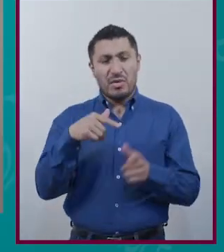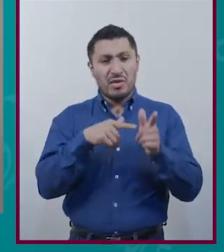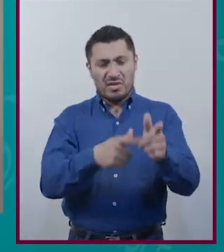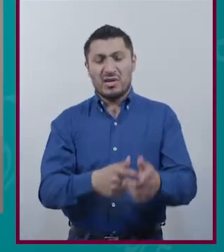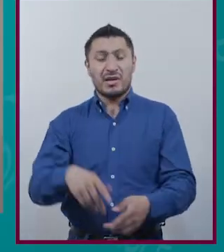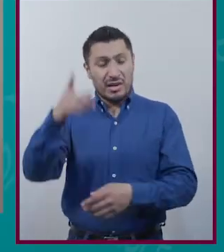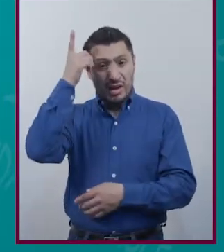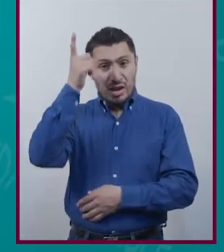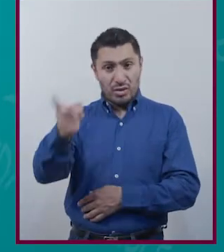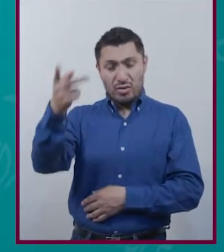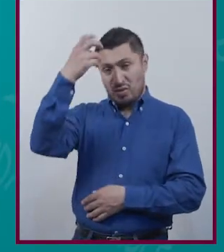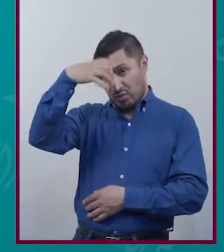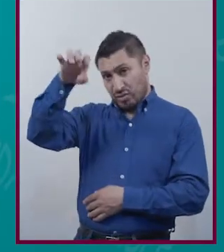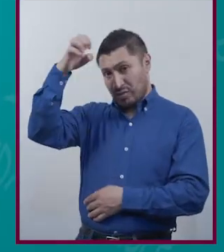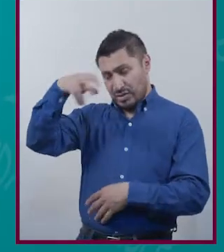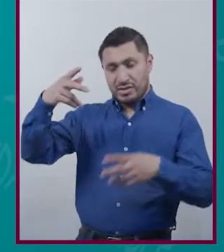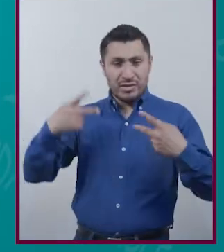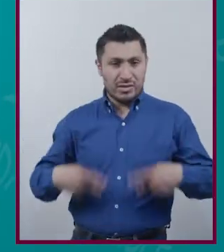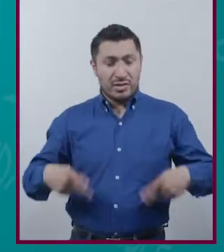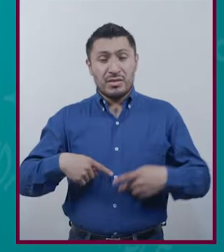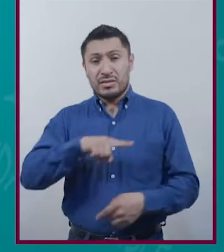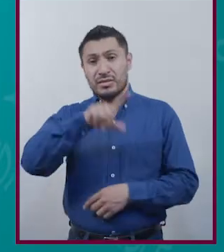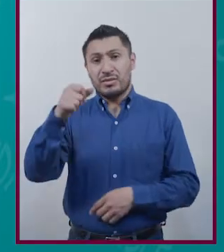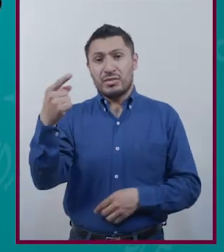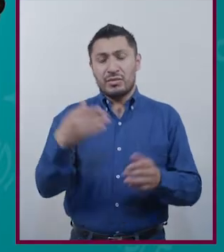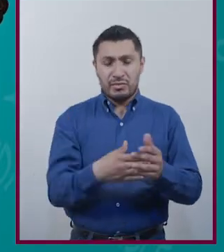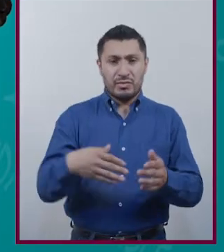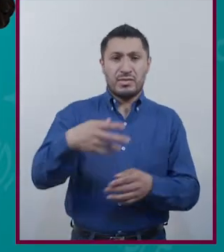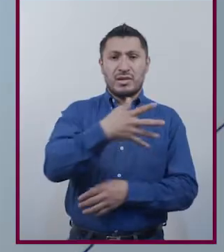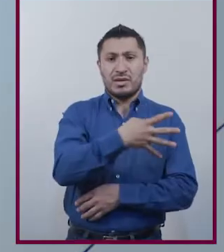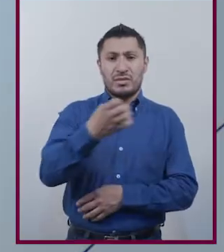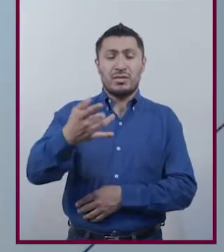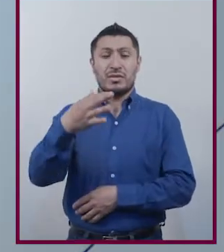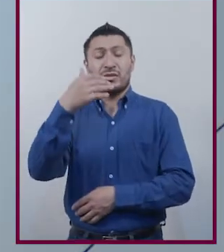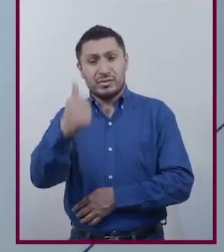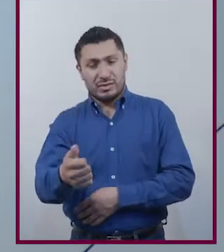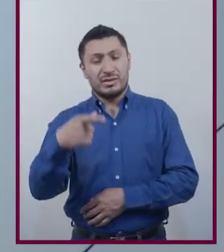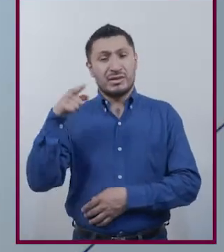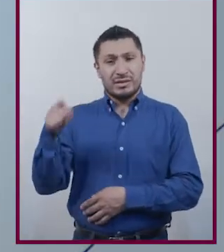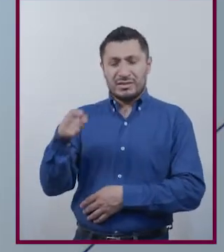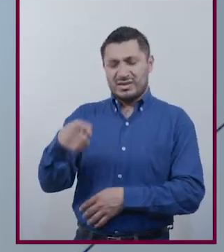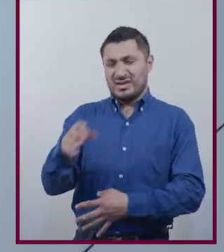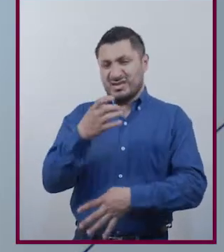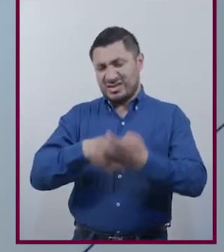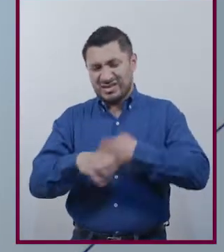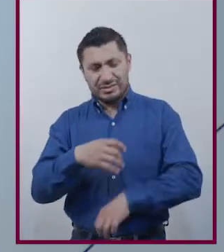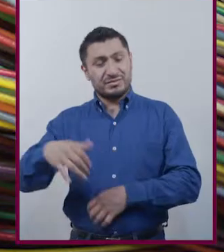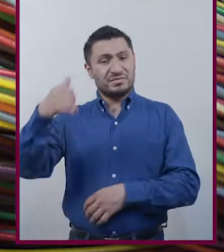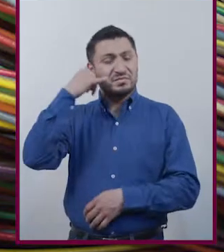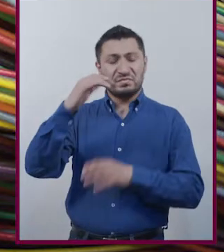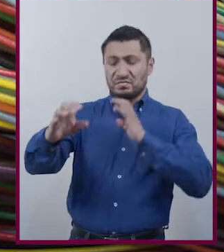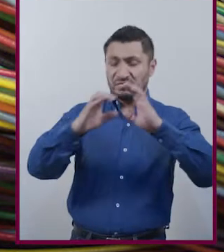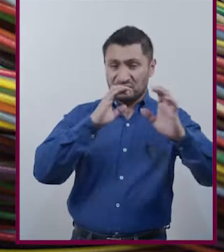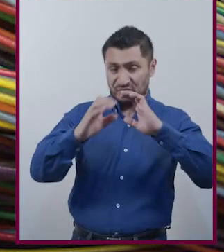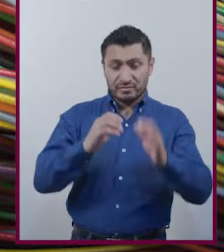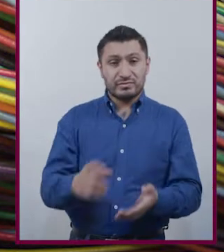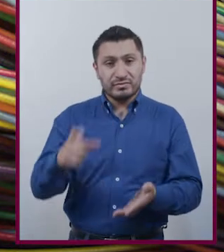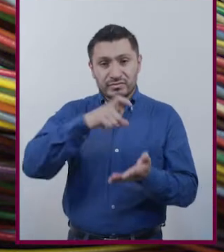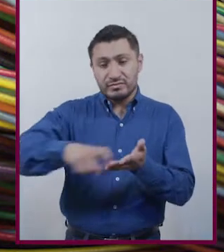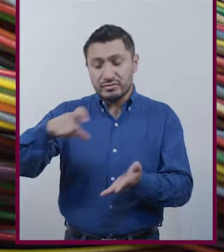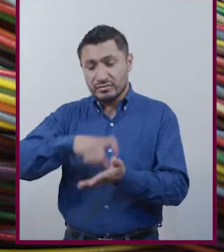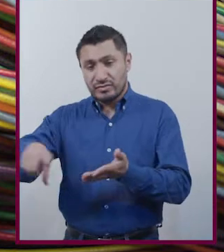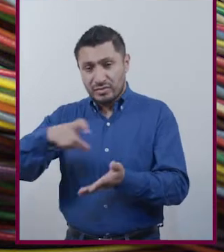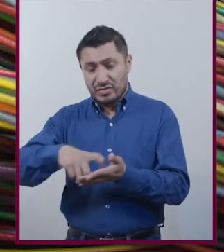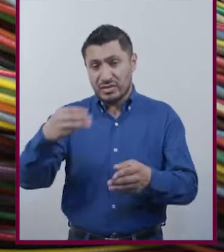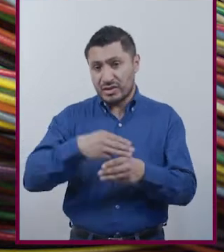manos extranjeras. Para el año de 1956, este monopolio de la comunicación comenzó a comprar